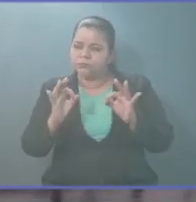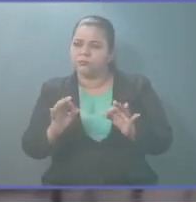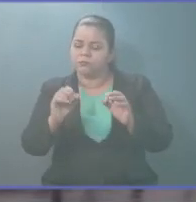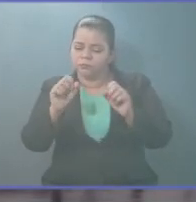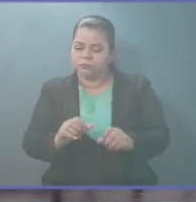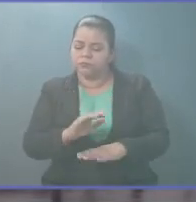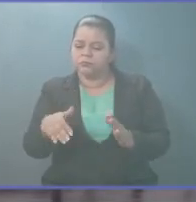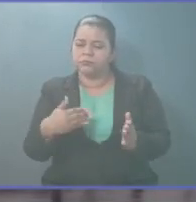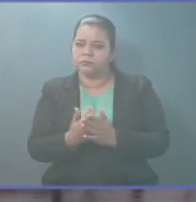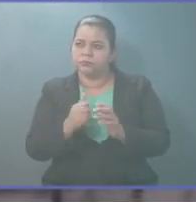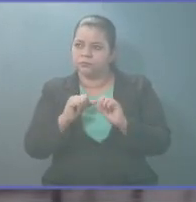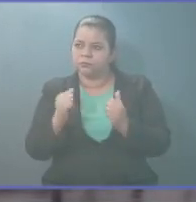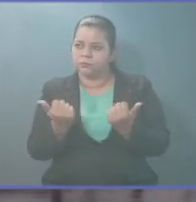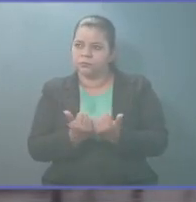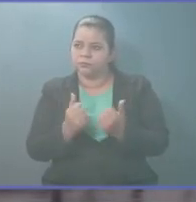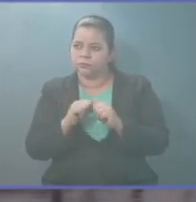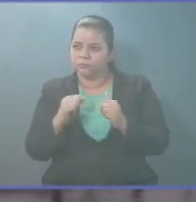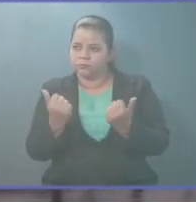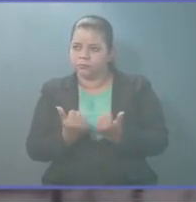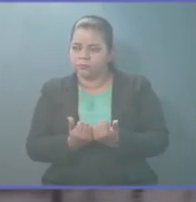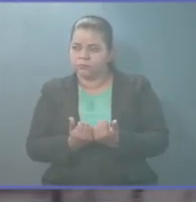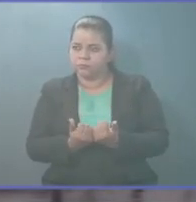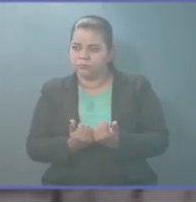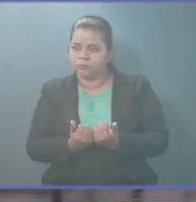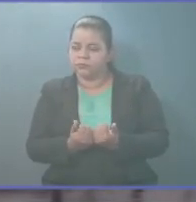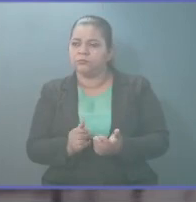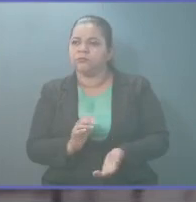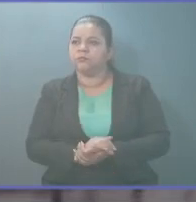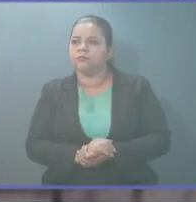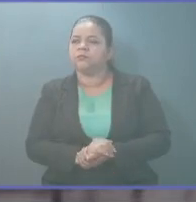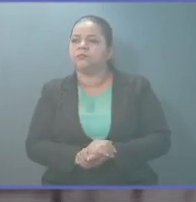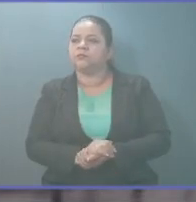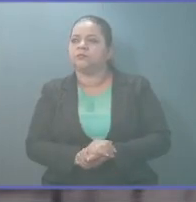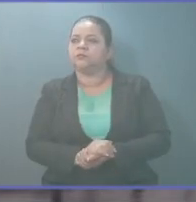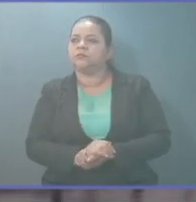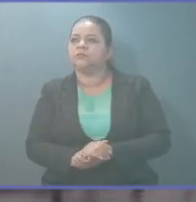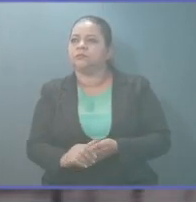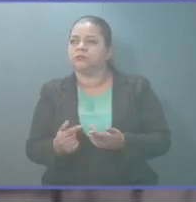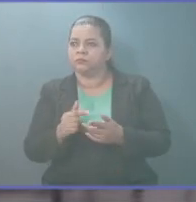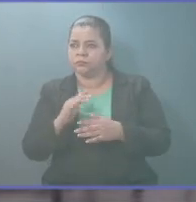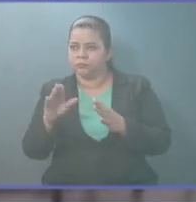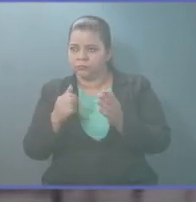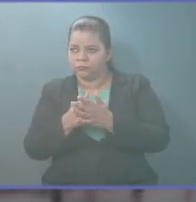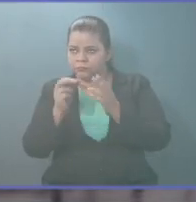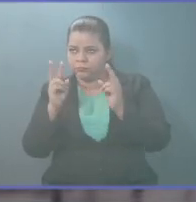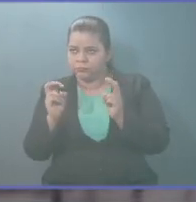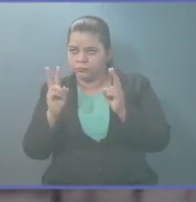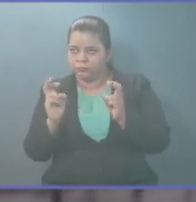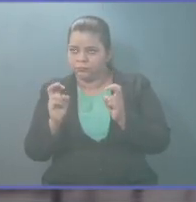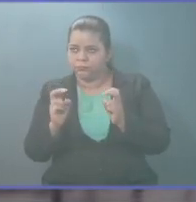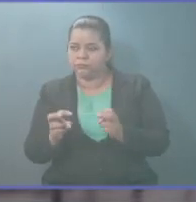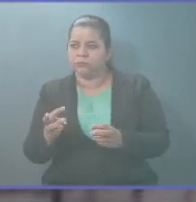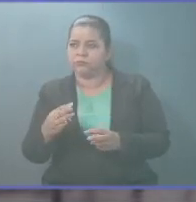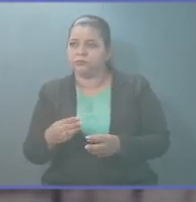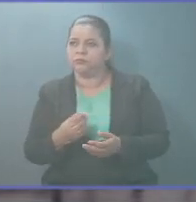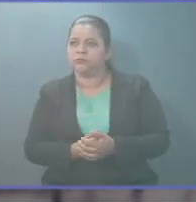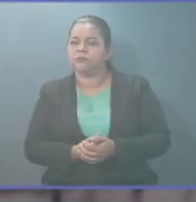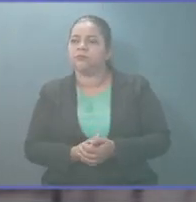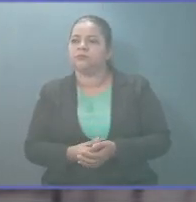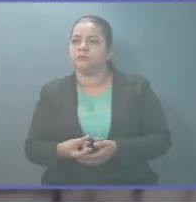organizaciones de personas con discapacidad en materia de gestionar apoyo internacional, a mí me parece que es algo